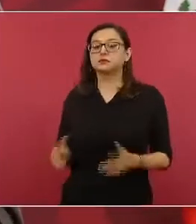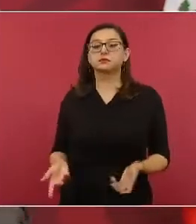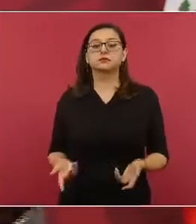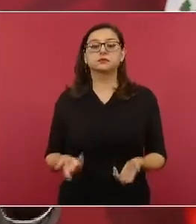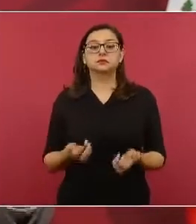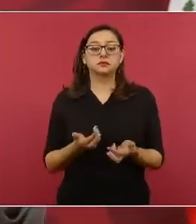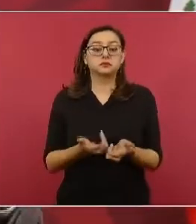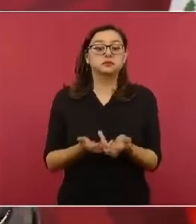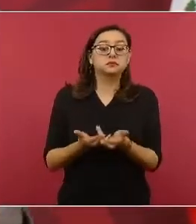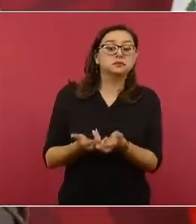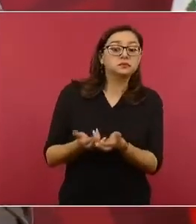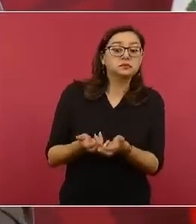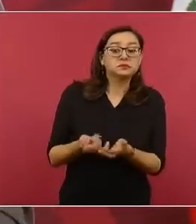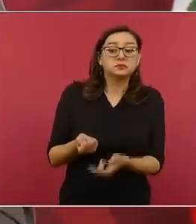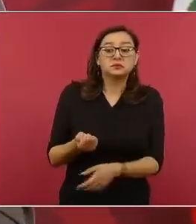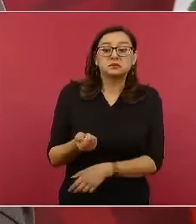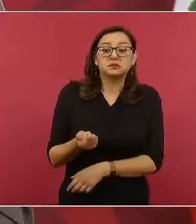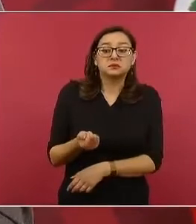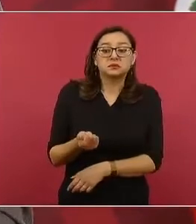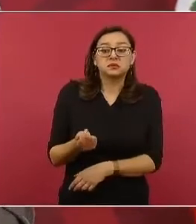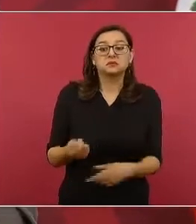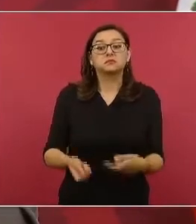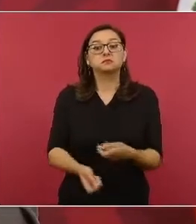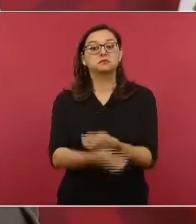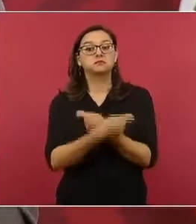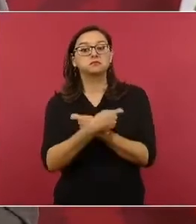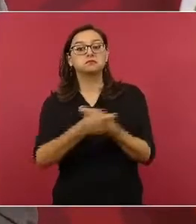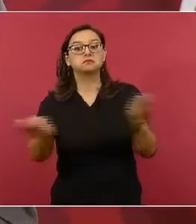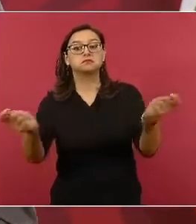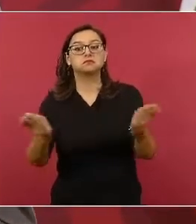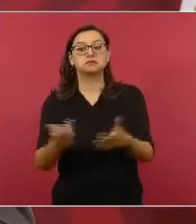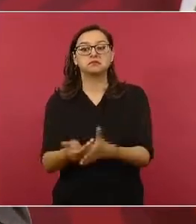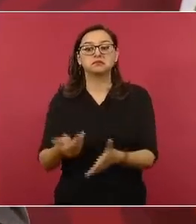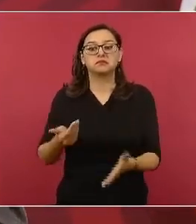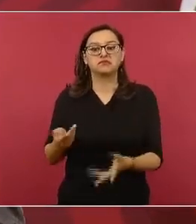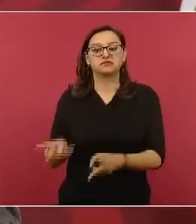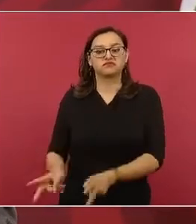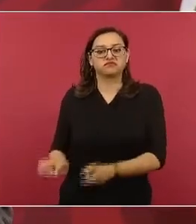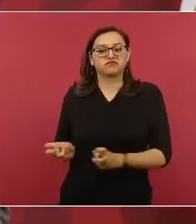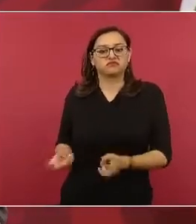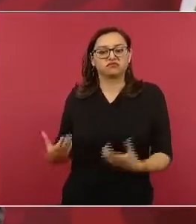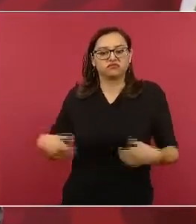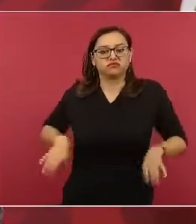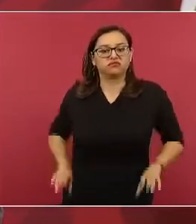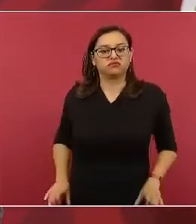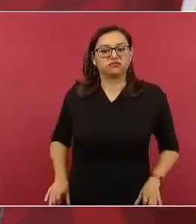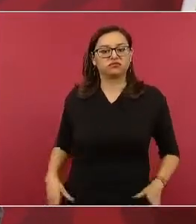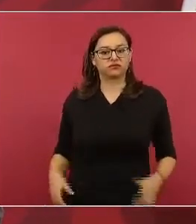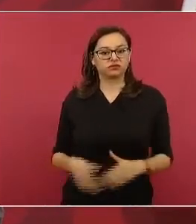no era nada, ya se lo habían robado.